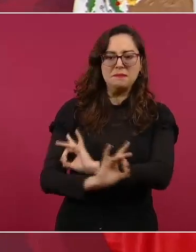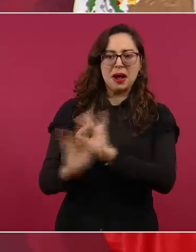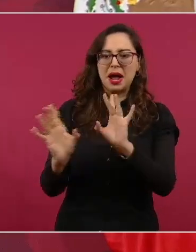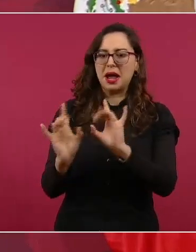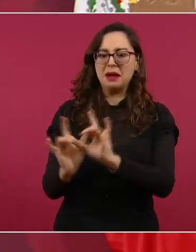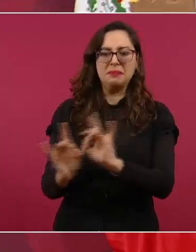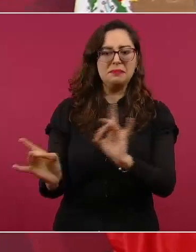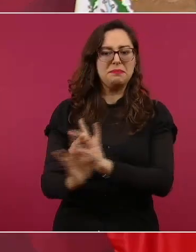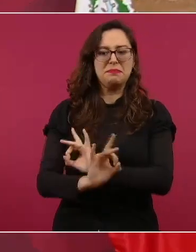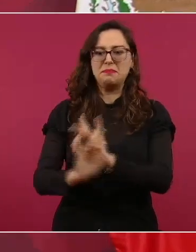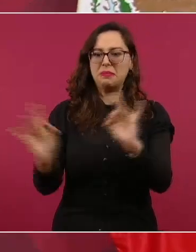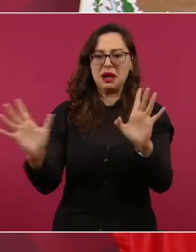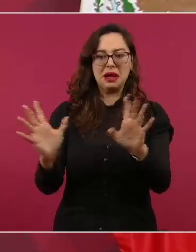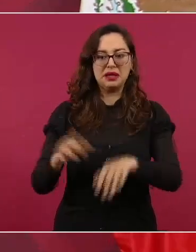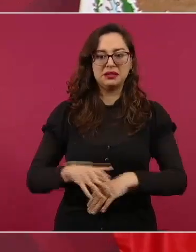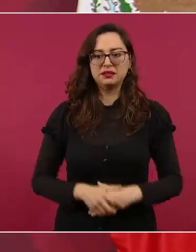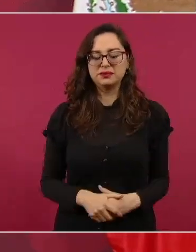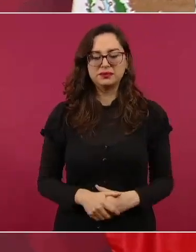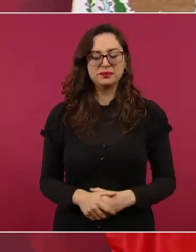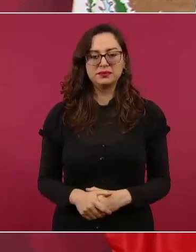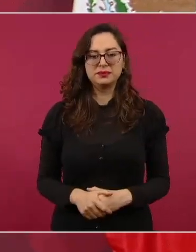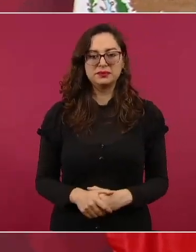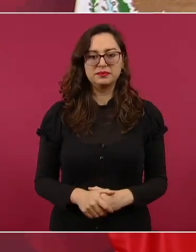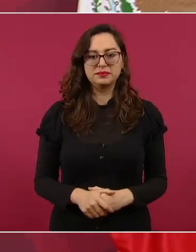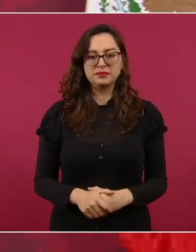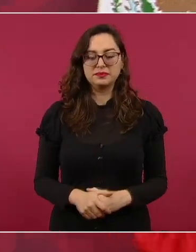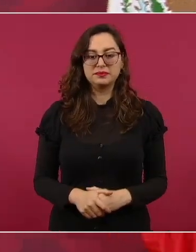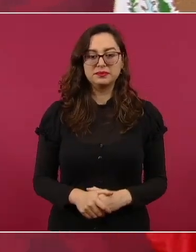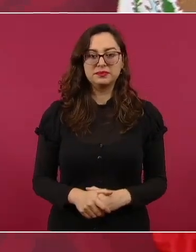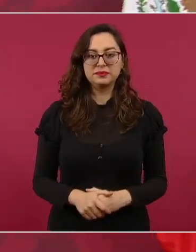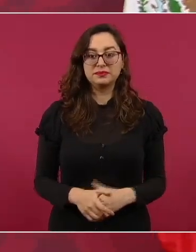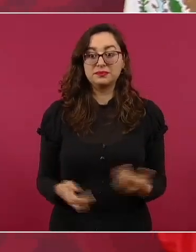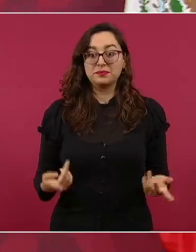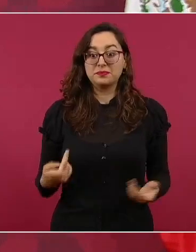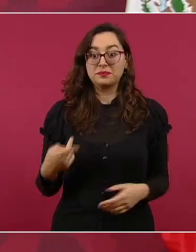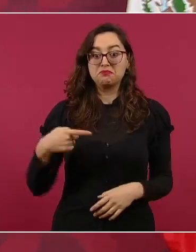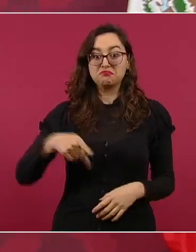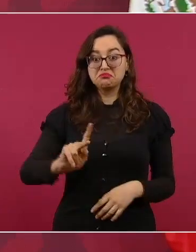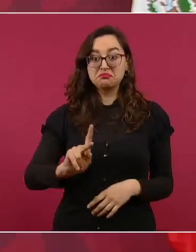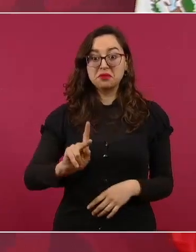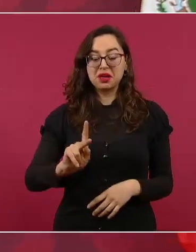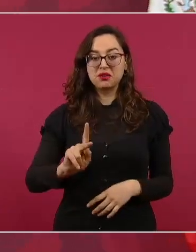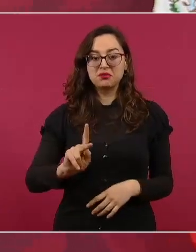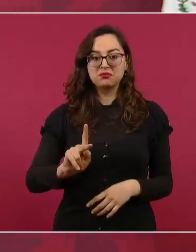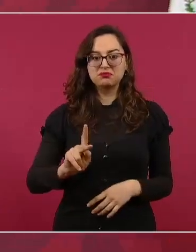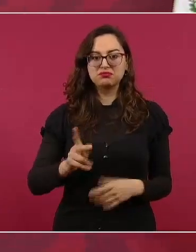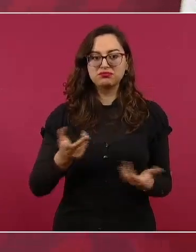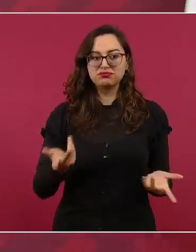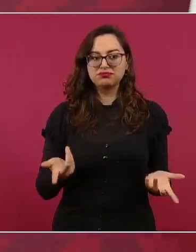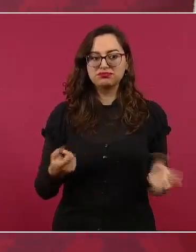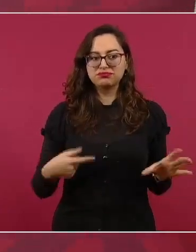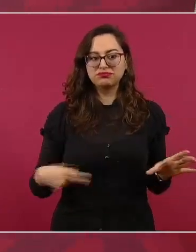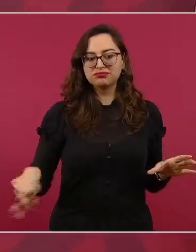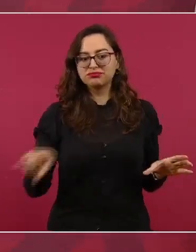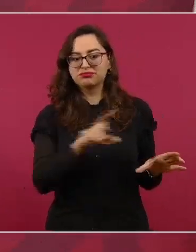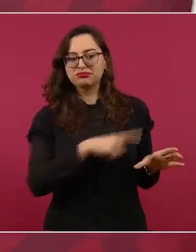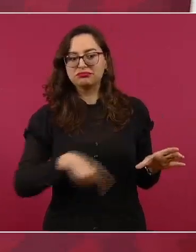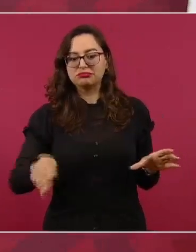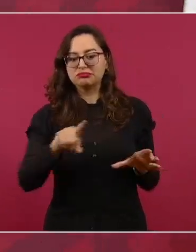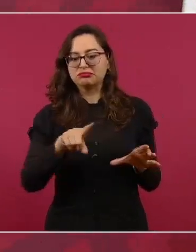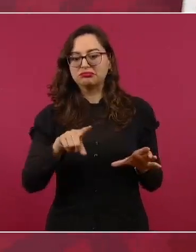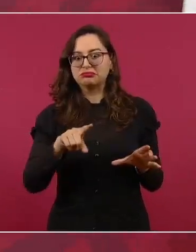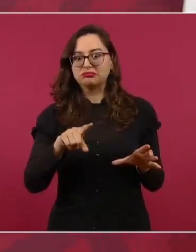¿Cuándo se había visto que tuvieran que salir del país a buscarse la vida a Estados